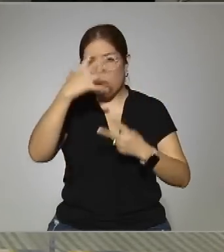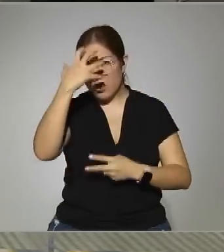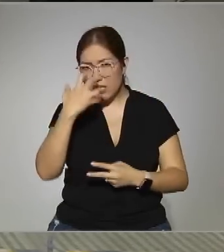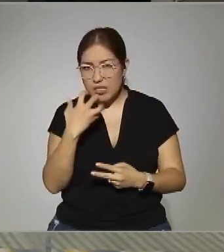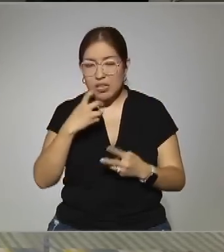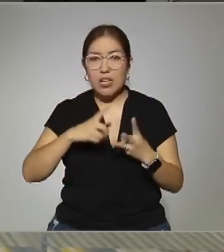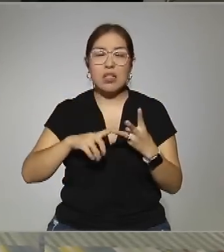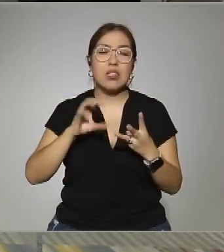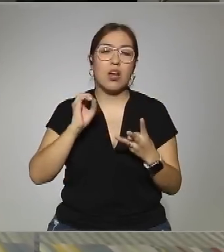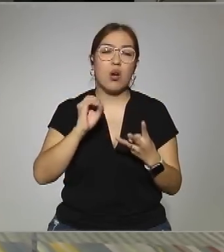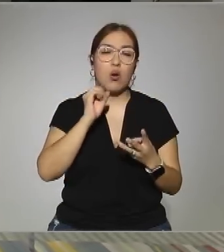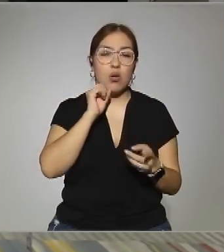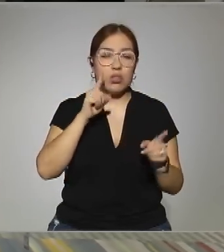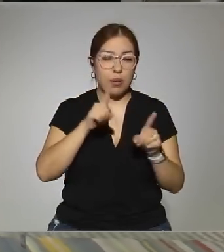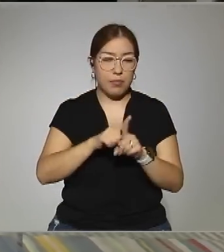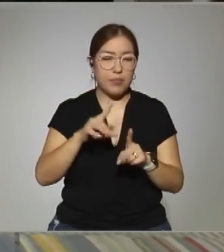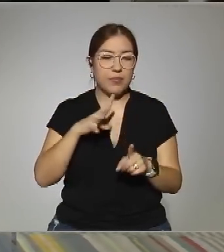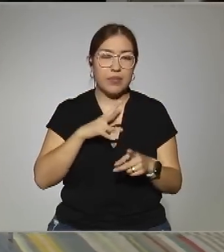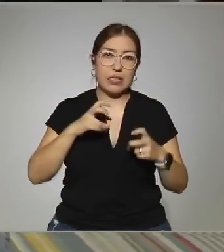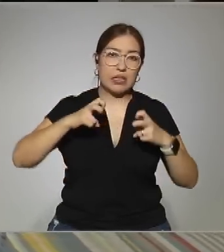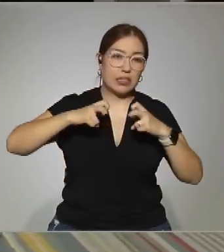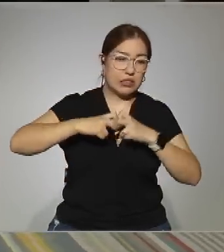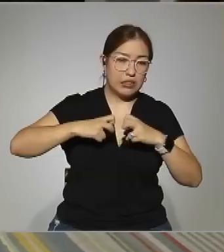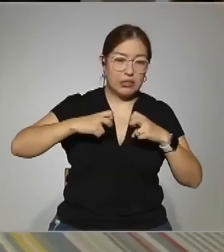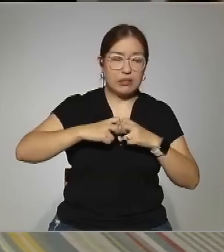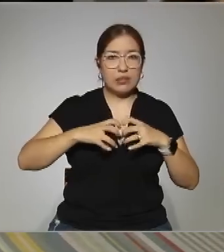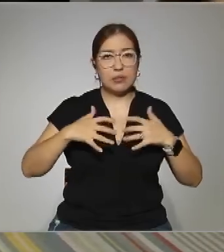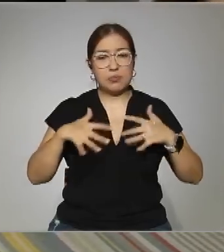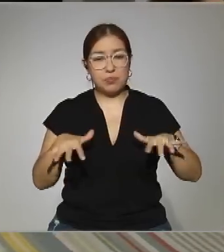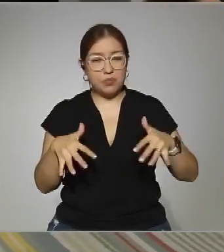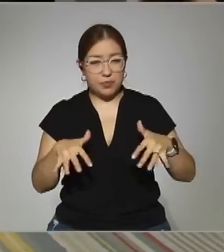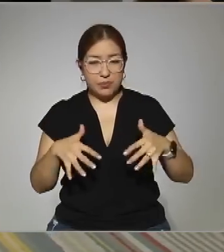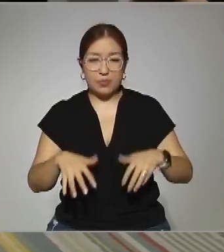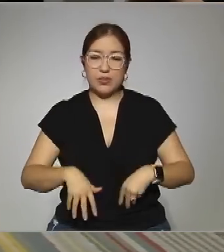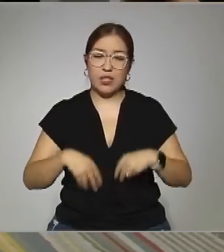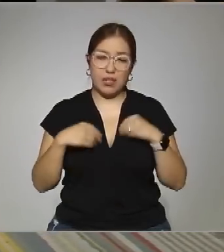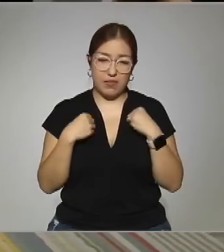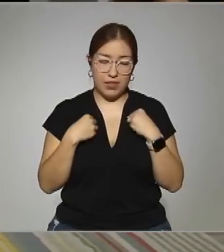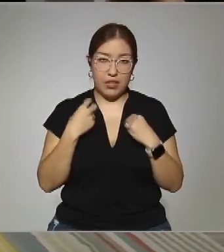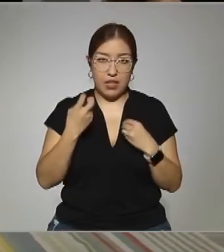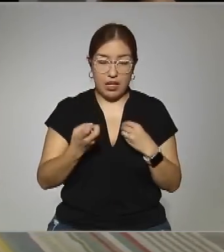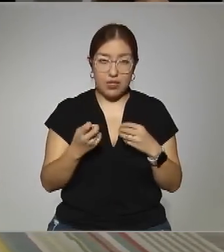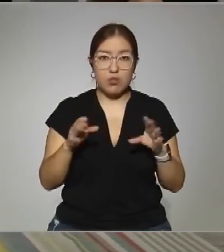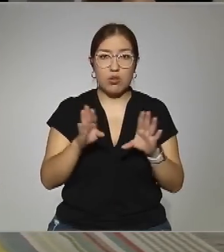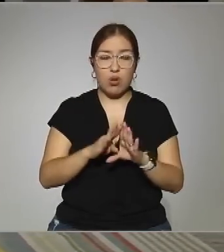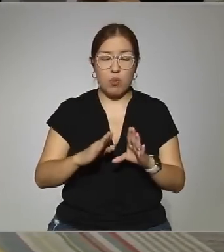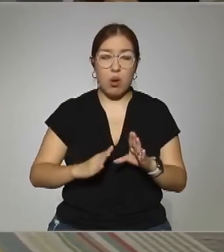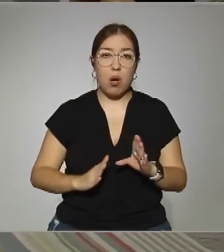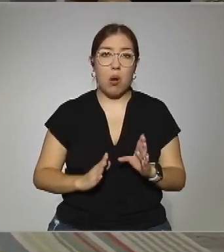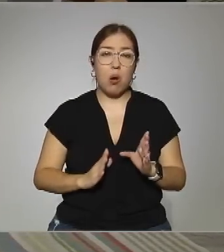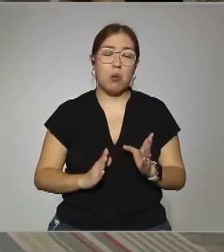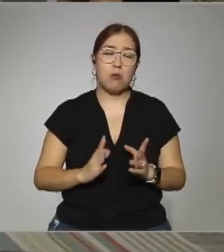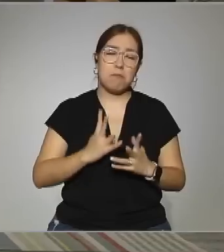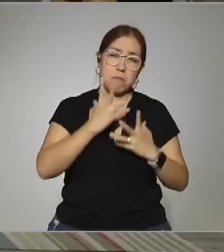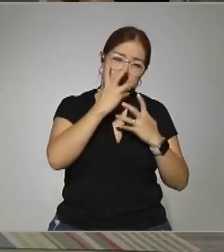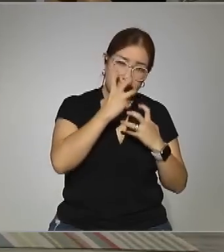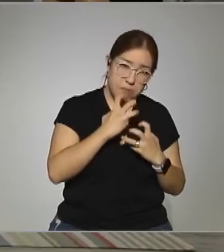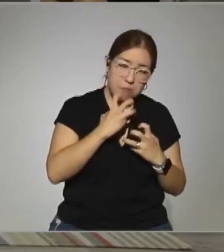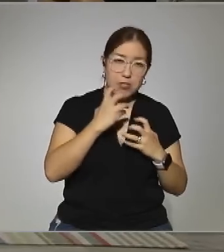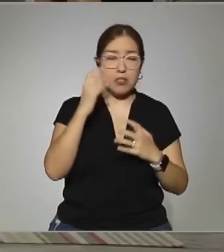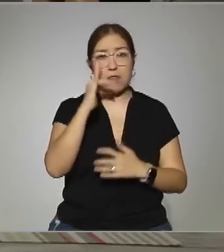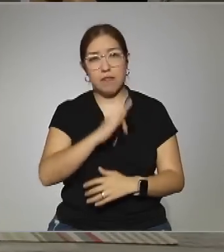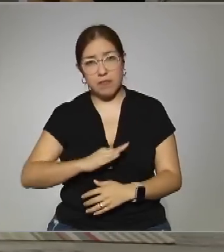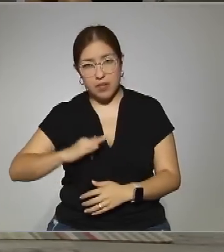la cuestión de la ansiedad, es parte también de nuestra vida y los estados de ánimo también de tristeza son